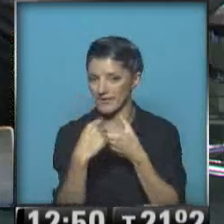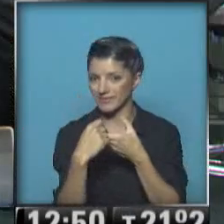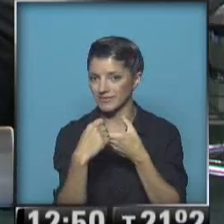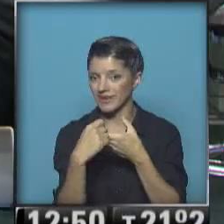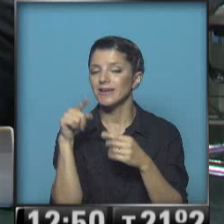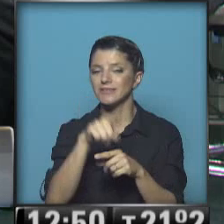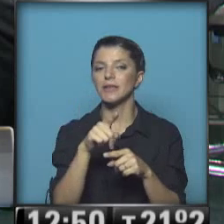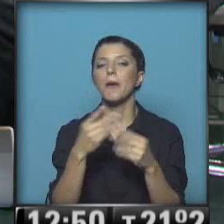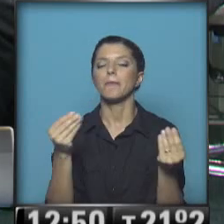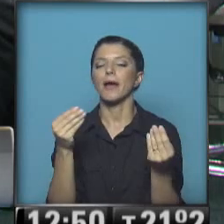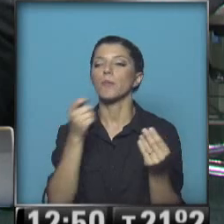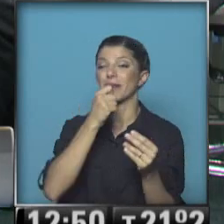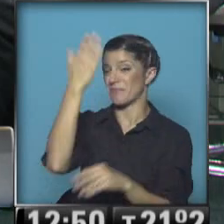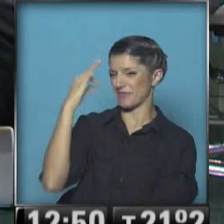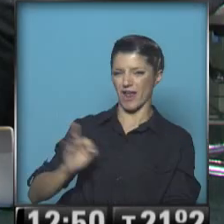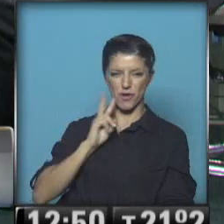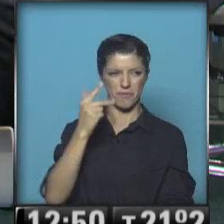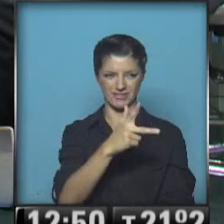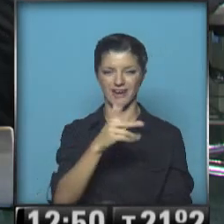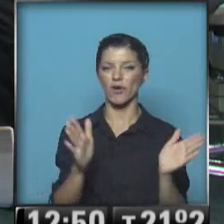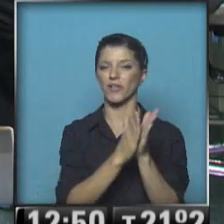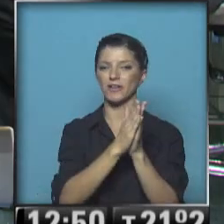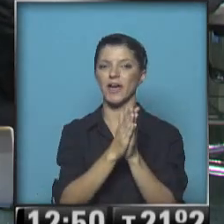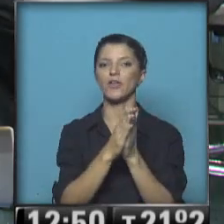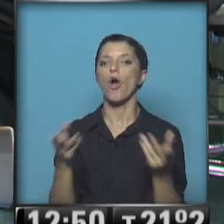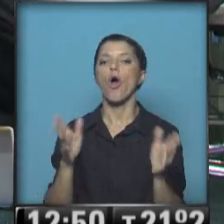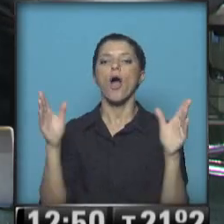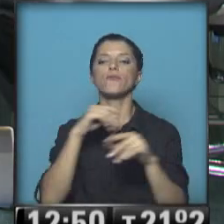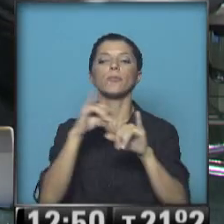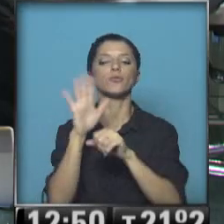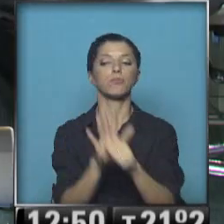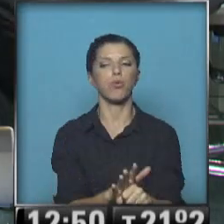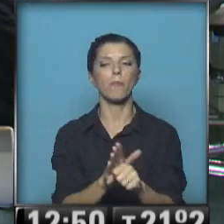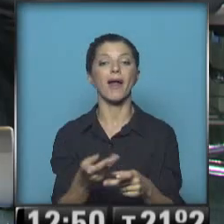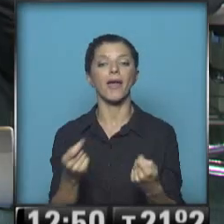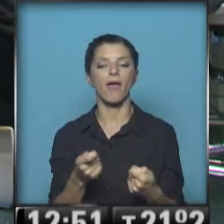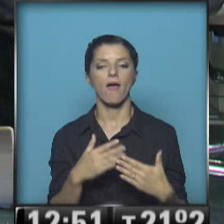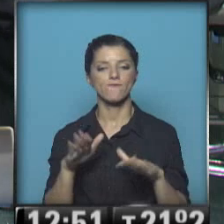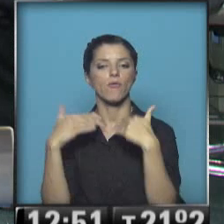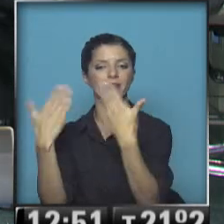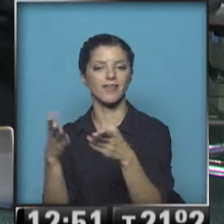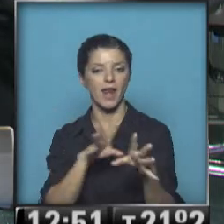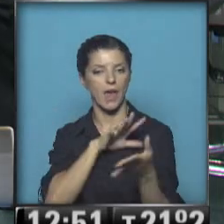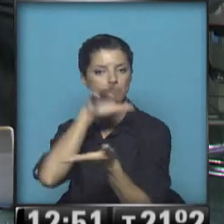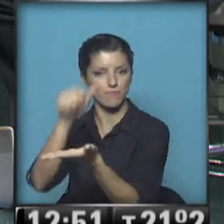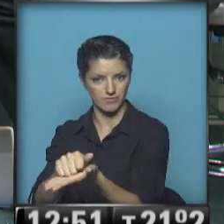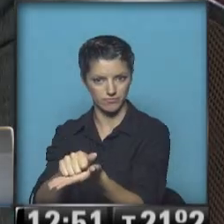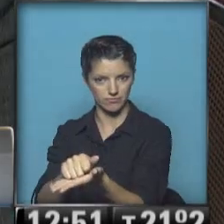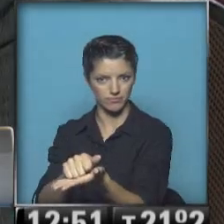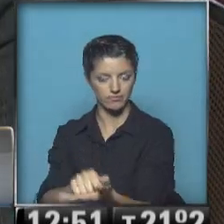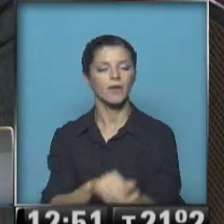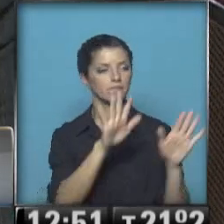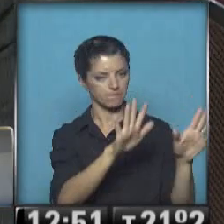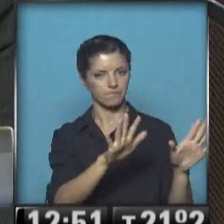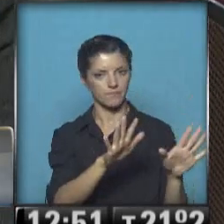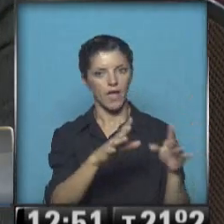crear todo un escenario para favorecer una invasión ahora en este caso si si si estoy en lo correcto digo a diferencia